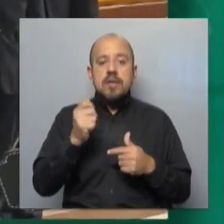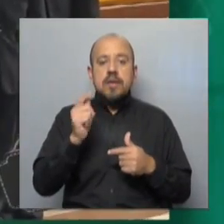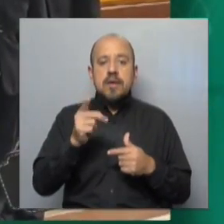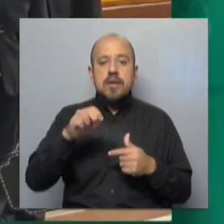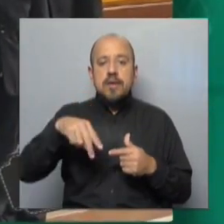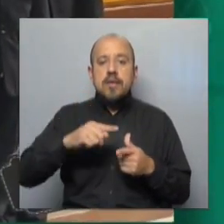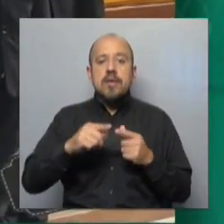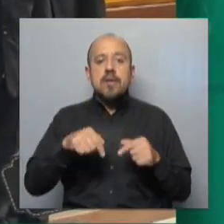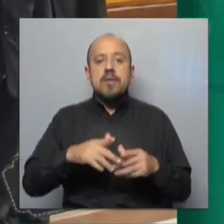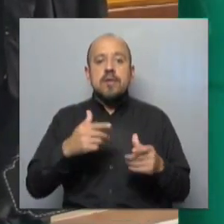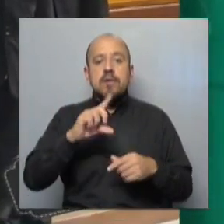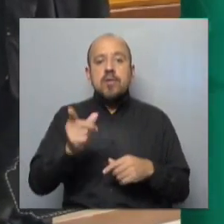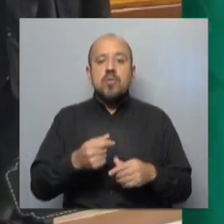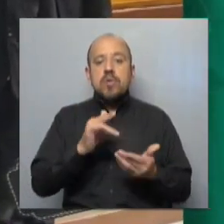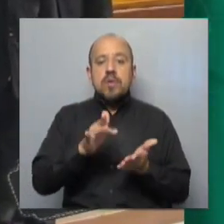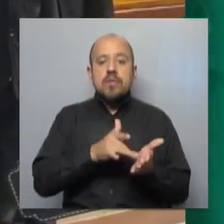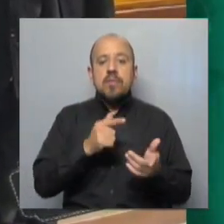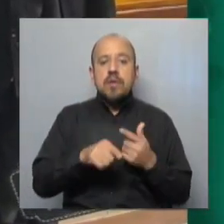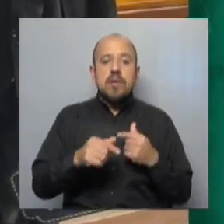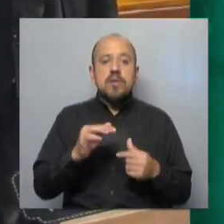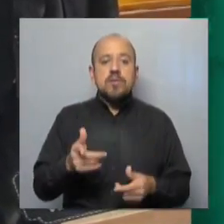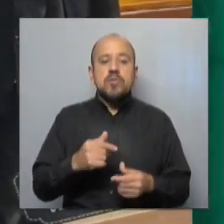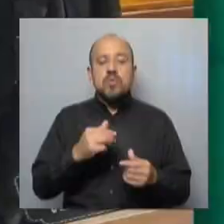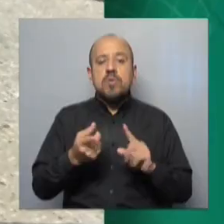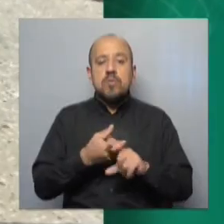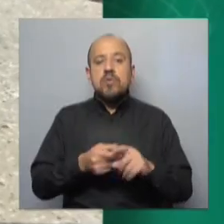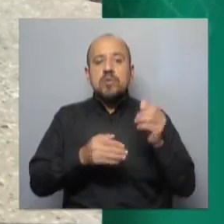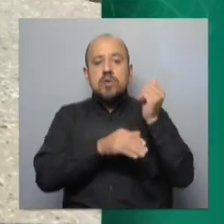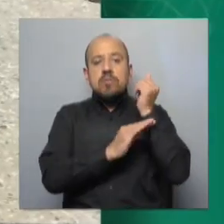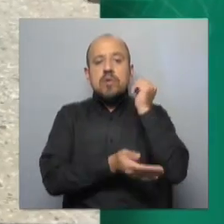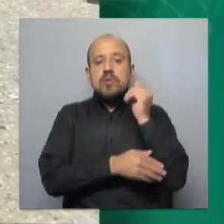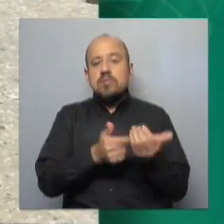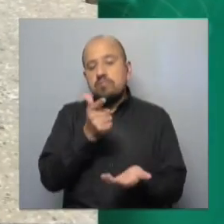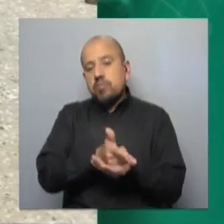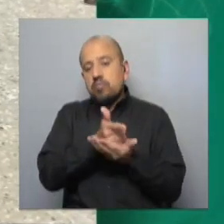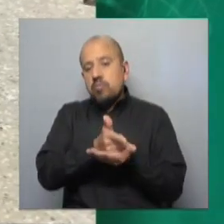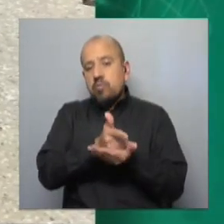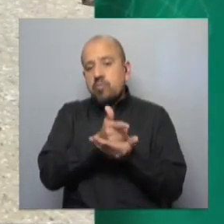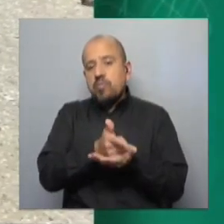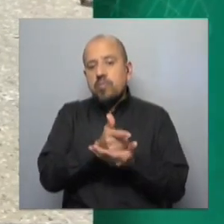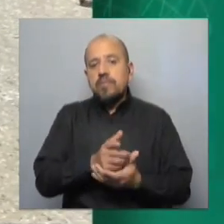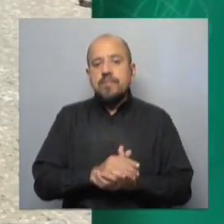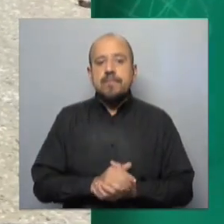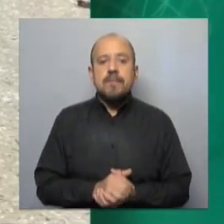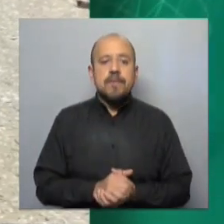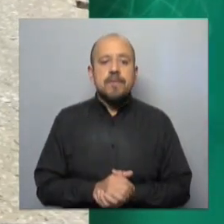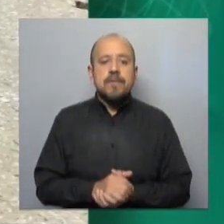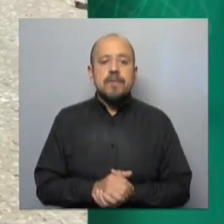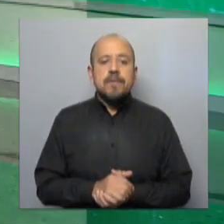donde se encontraba de luna de miel junto a su esposa embarazada cuando recibió varios disparos desde motos acuáticas